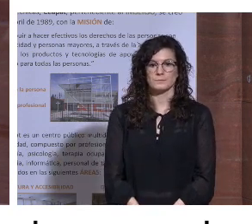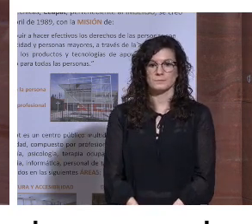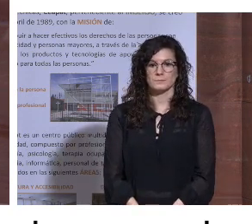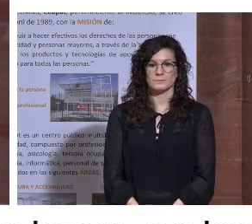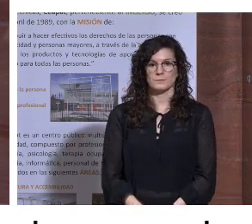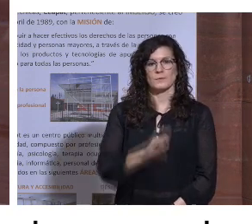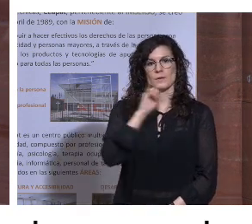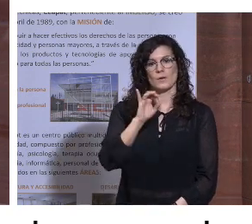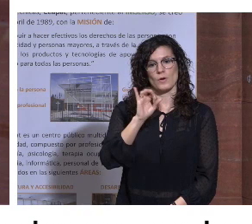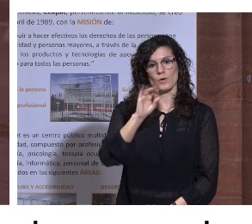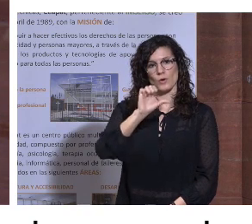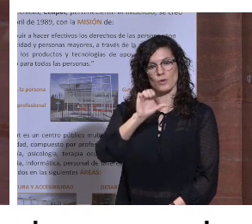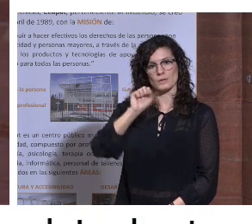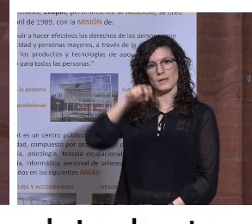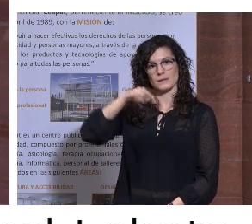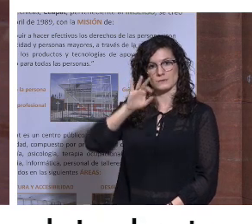José Antonio Redondo.